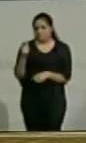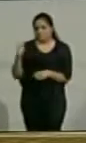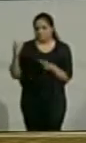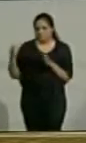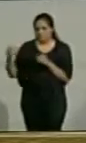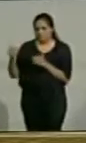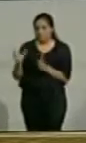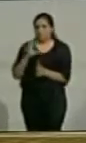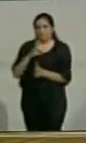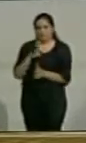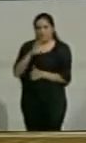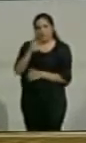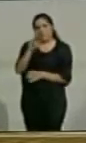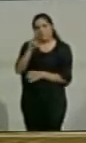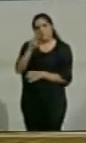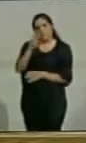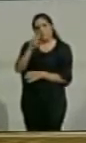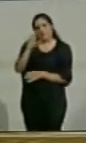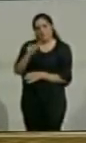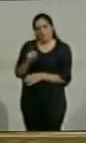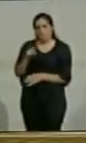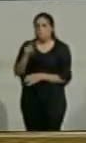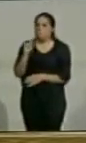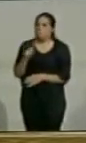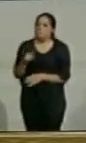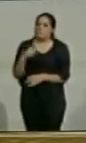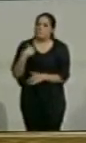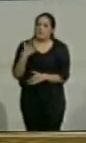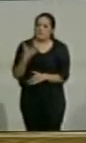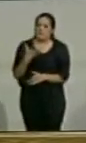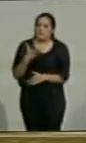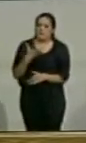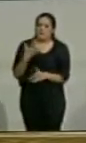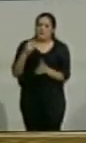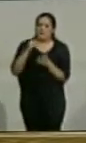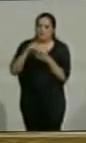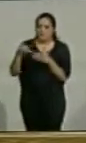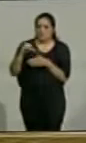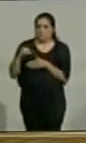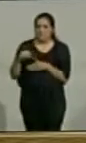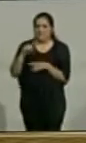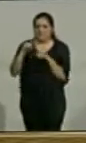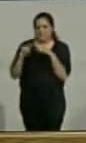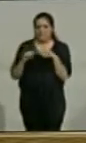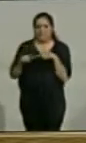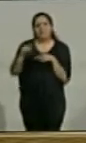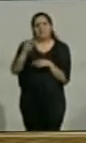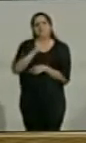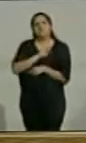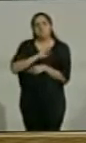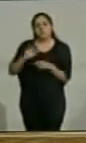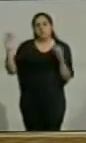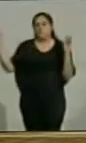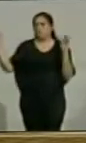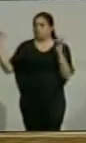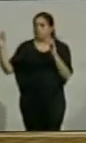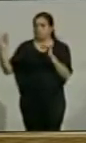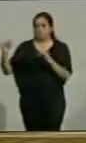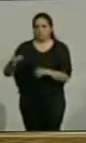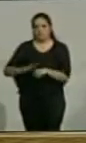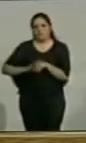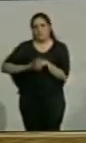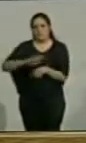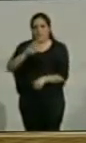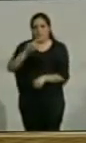hacerles cortes naturales a las presas para que capten más agua y por supuesto donde se tenga